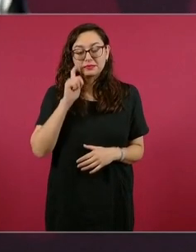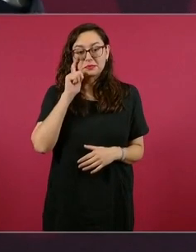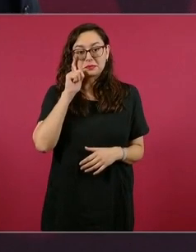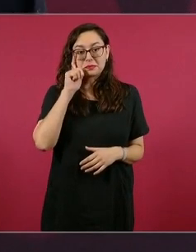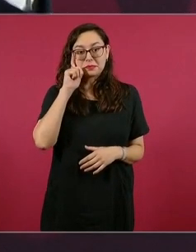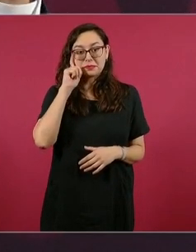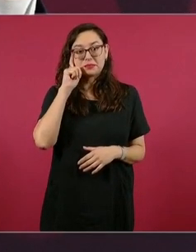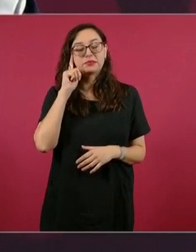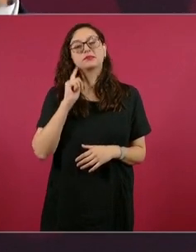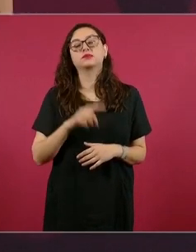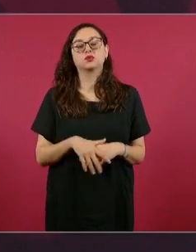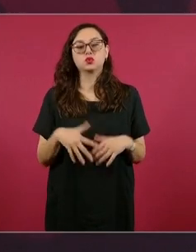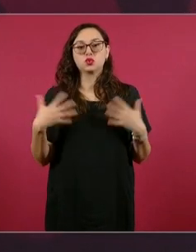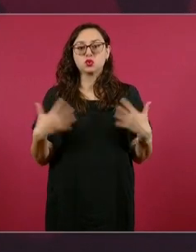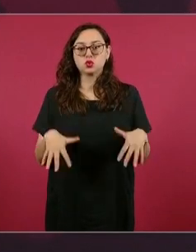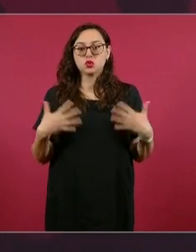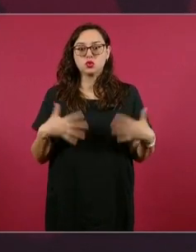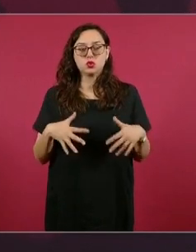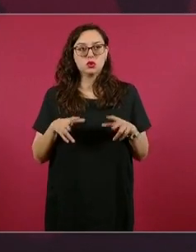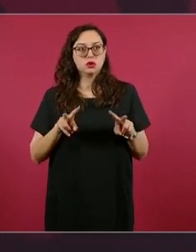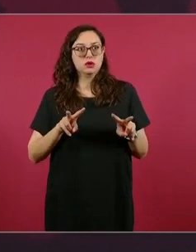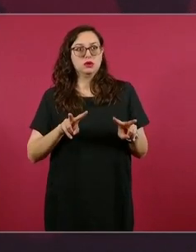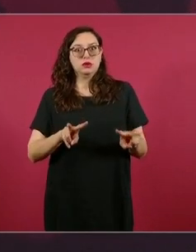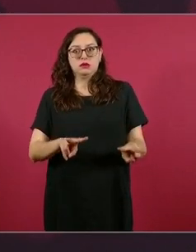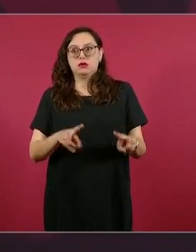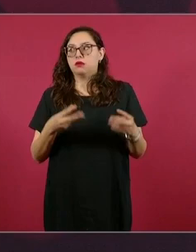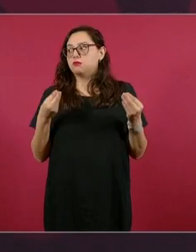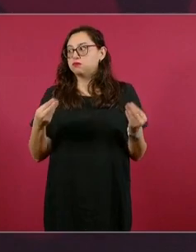Era algo